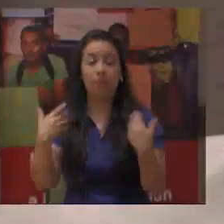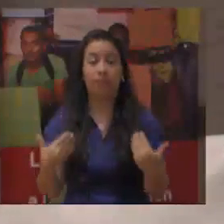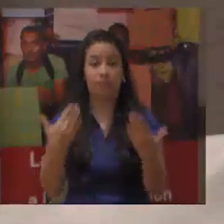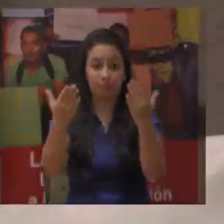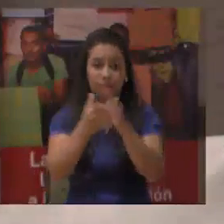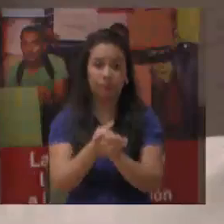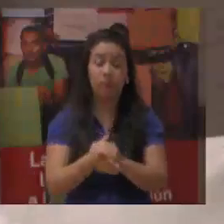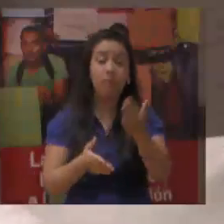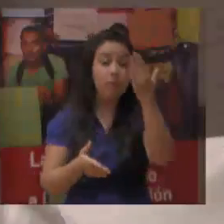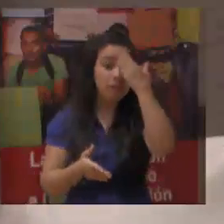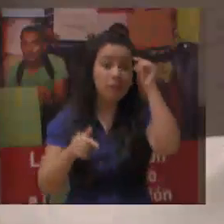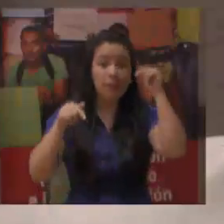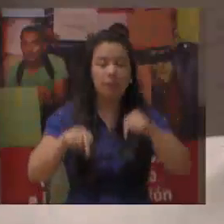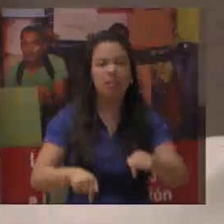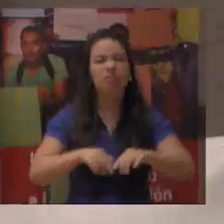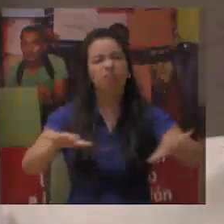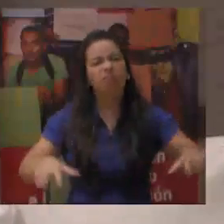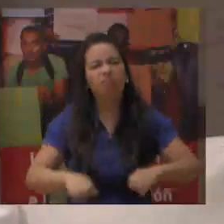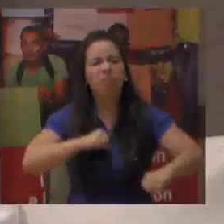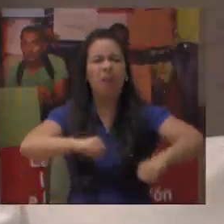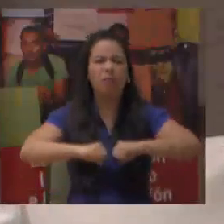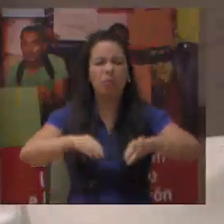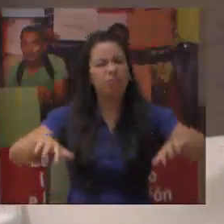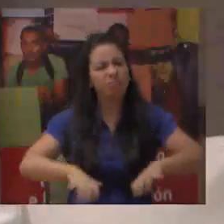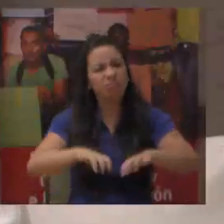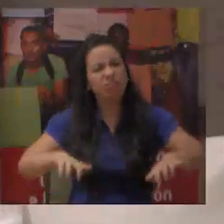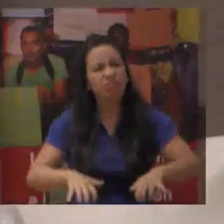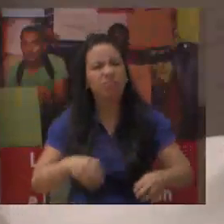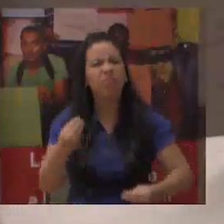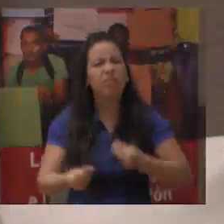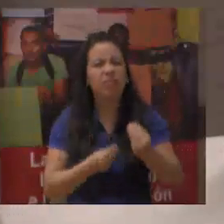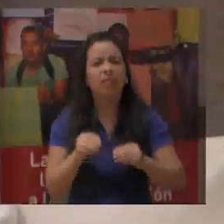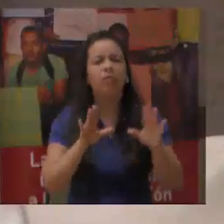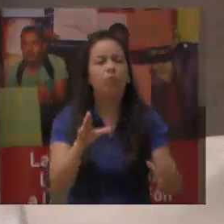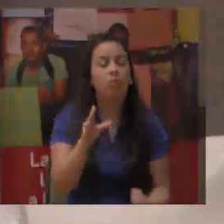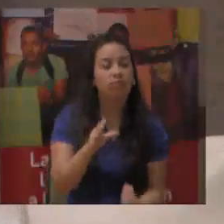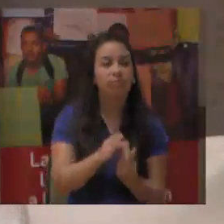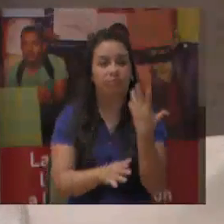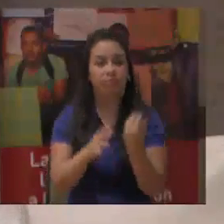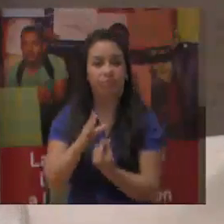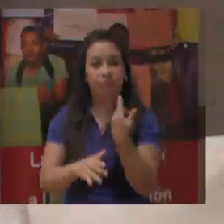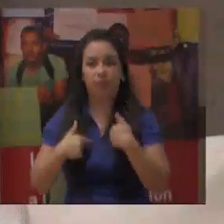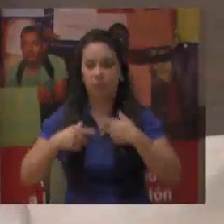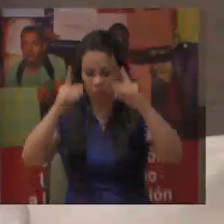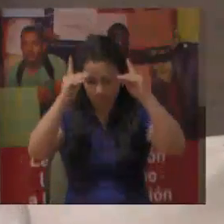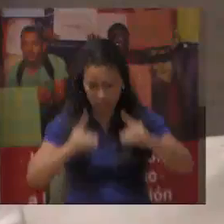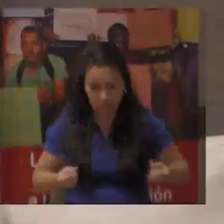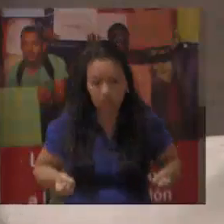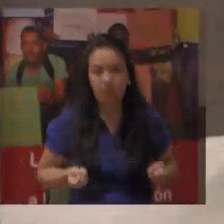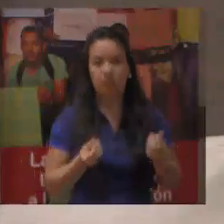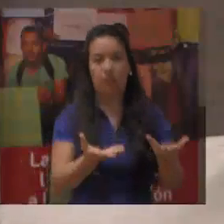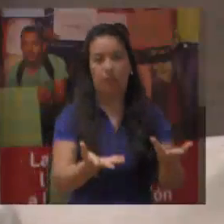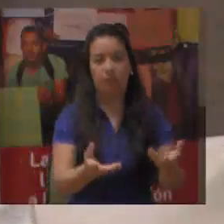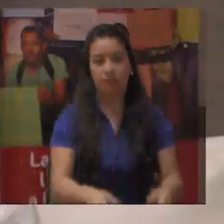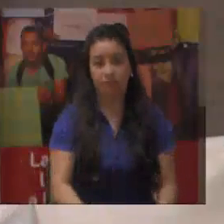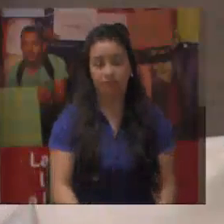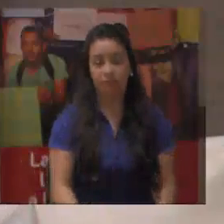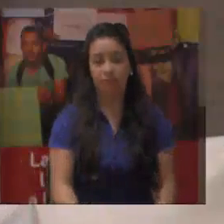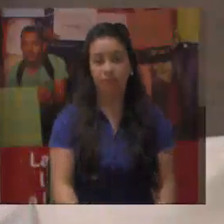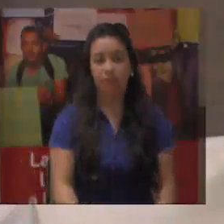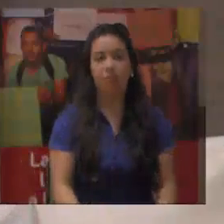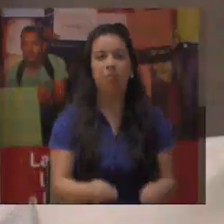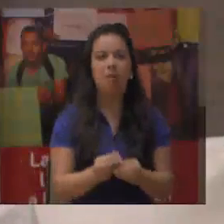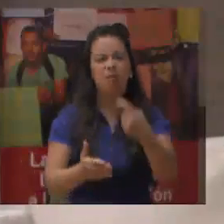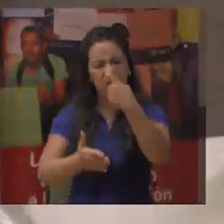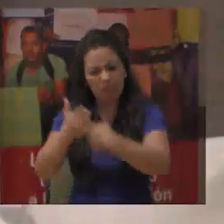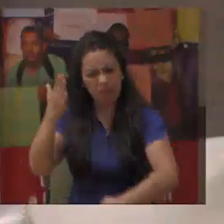las múltiples acciones fruto de nuestras decisiones. Y no he hablado de empleo ni de pagar